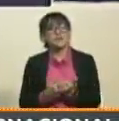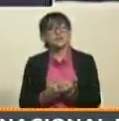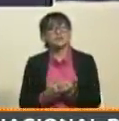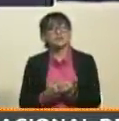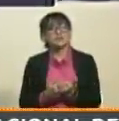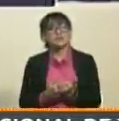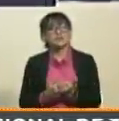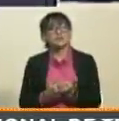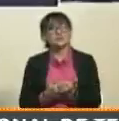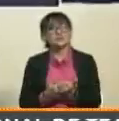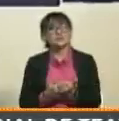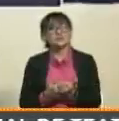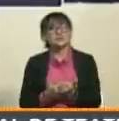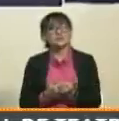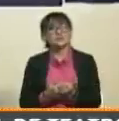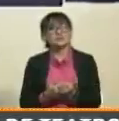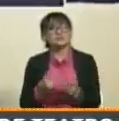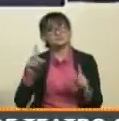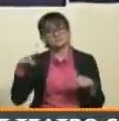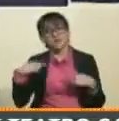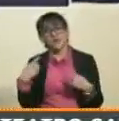Y les dije, no me dejen solo.